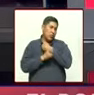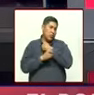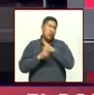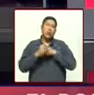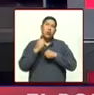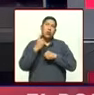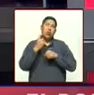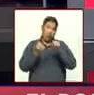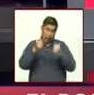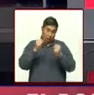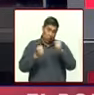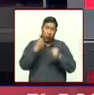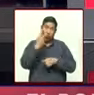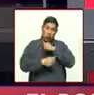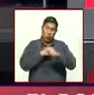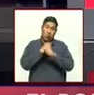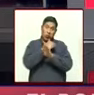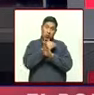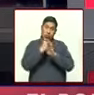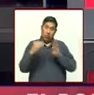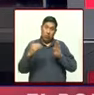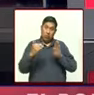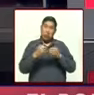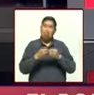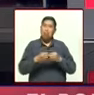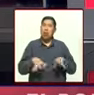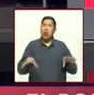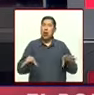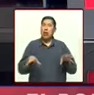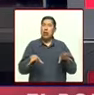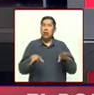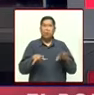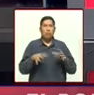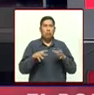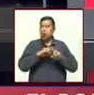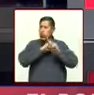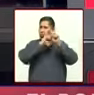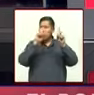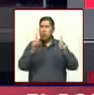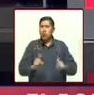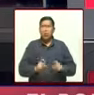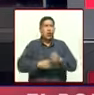año y medio atrás. Estamos hablando del 2023. Todos